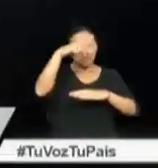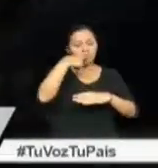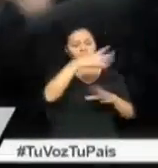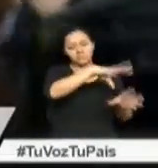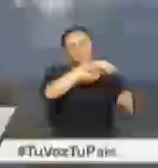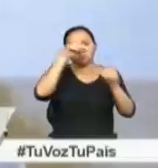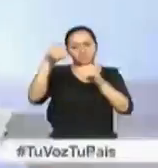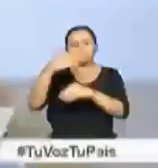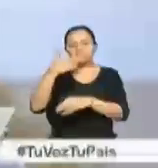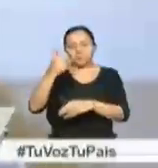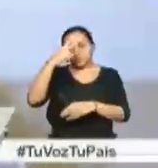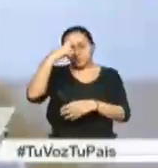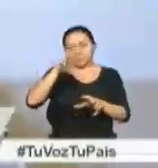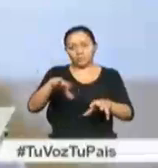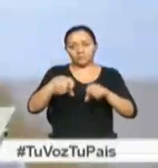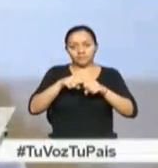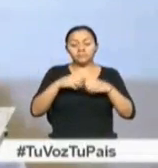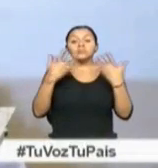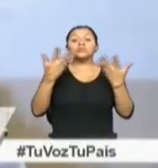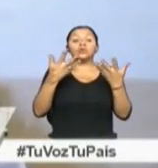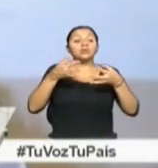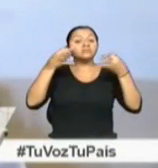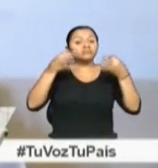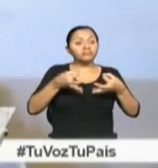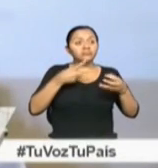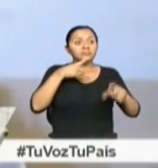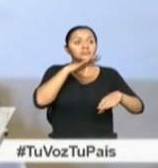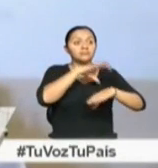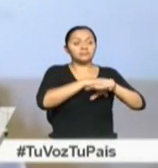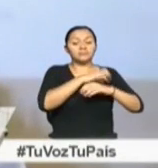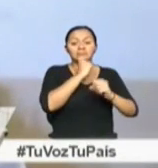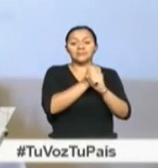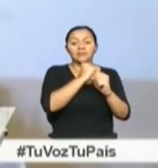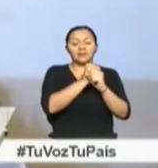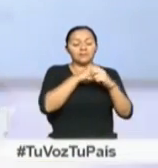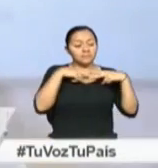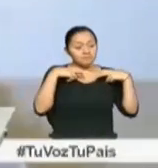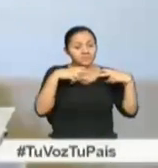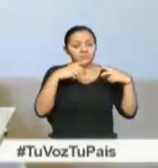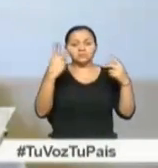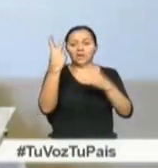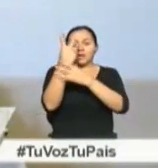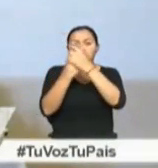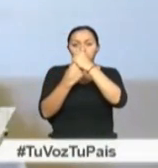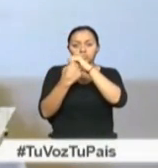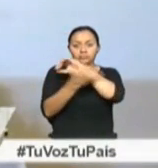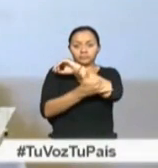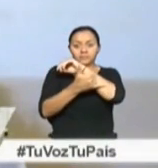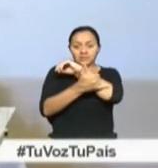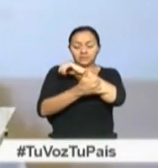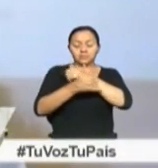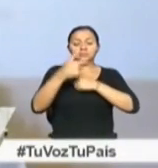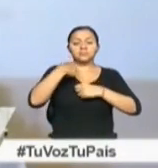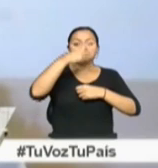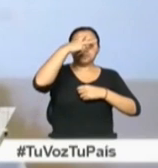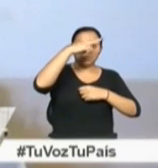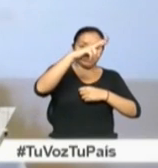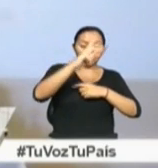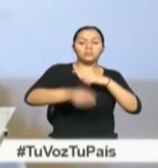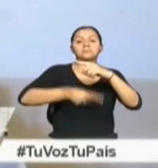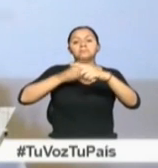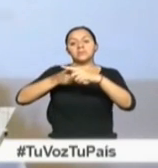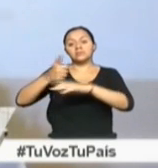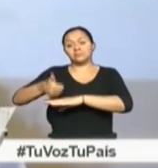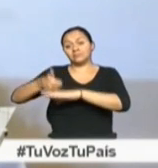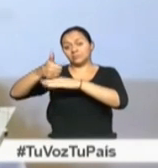Interpol. Confirmada la localización de Javier Duarte por los trabajos de investigación de las instancias de inteligencia del Estado mexicano y de las